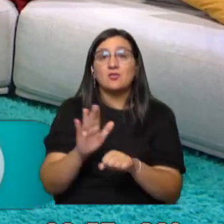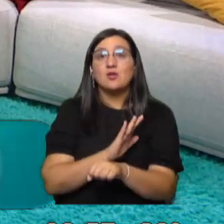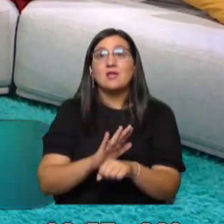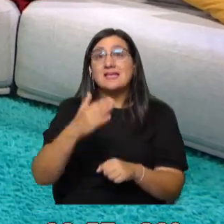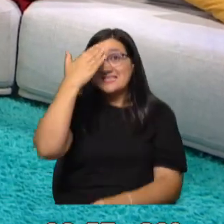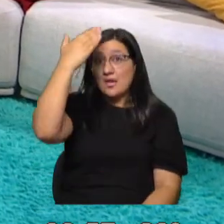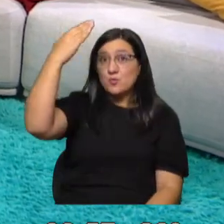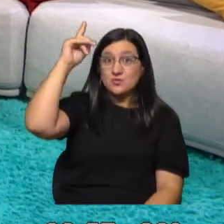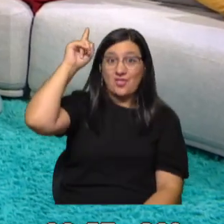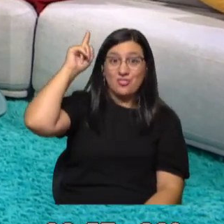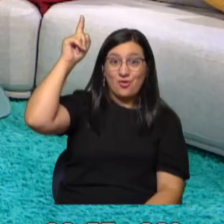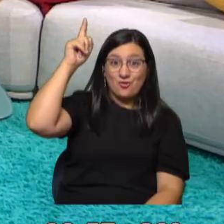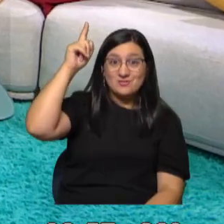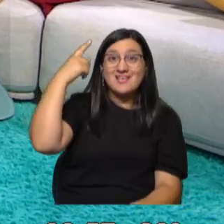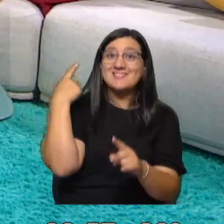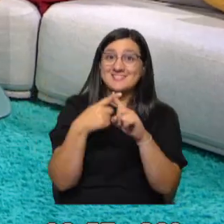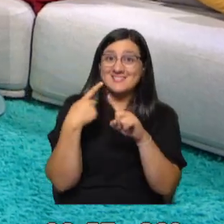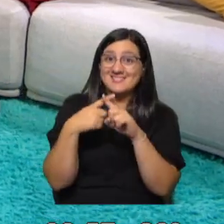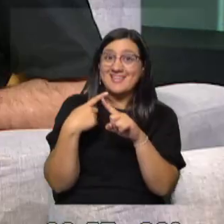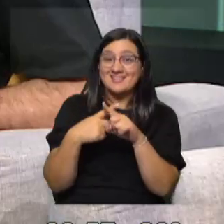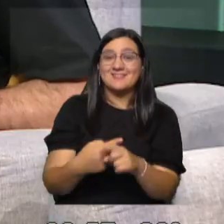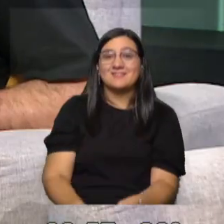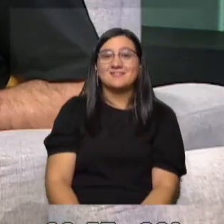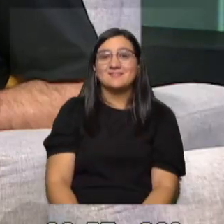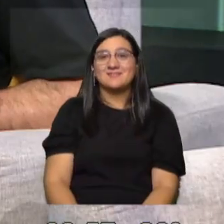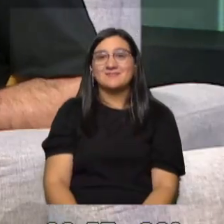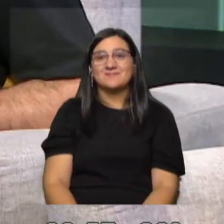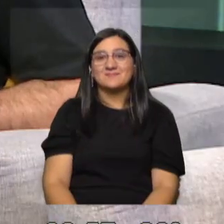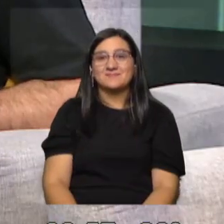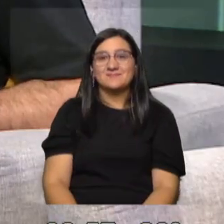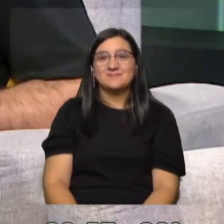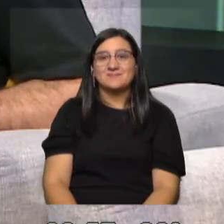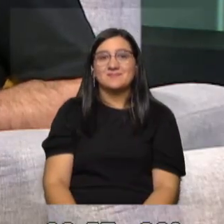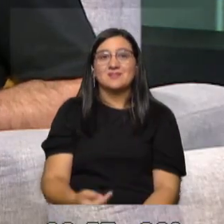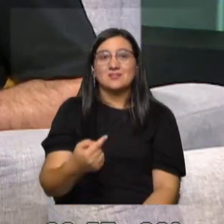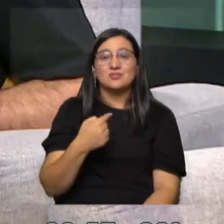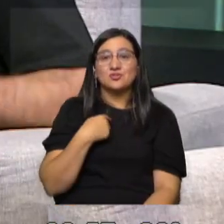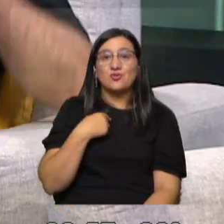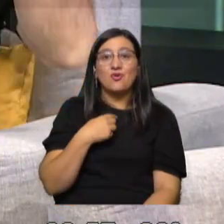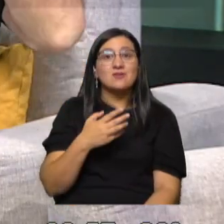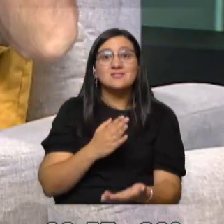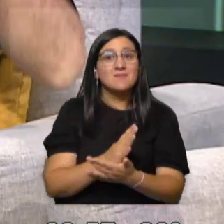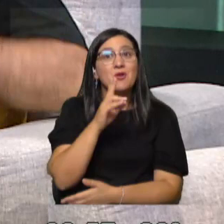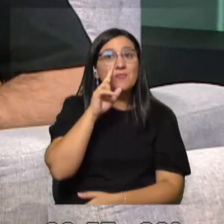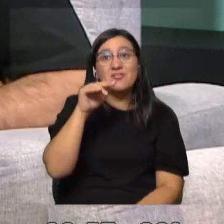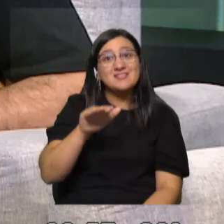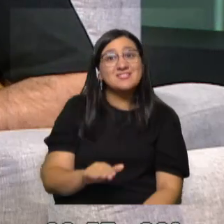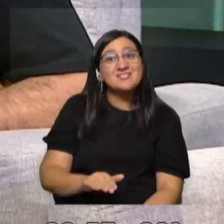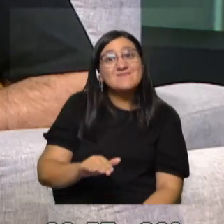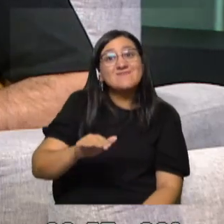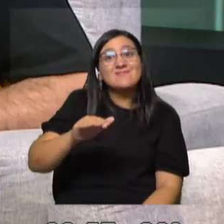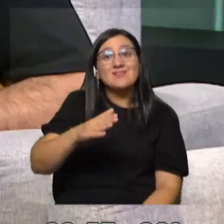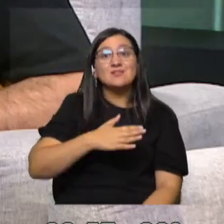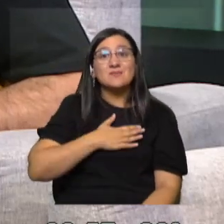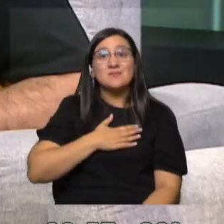Dios. Dios, Dios, Dios existe. ¿Sí? Dios existe, claro. Dios claro. Acá. Lo sigo de chiquito a usted. Bueno, qué placer. Es un